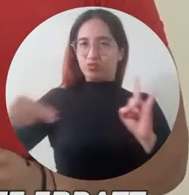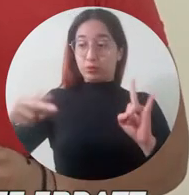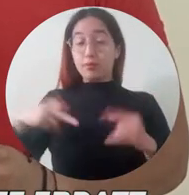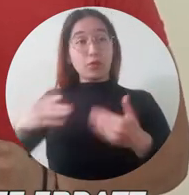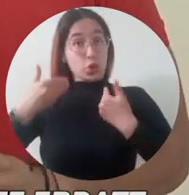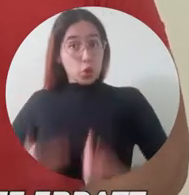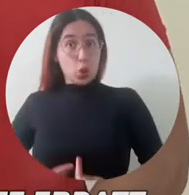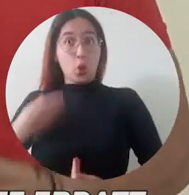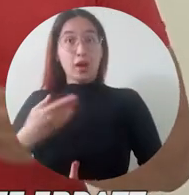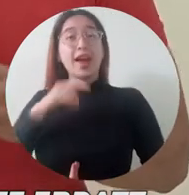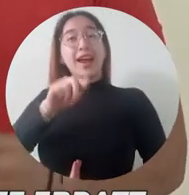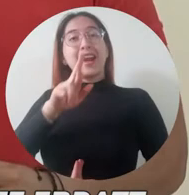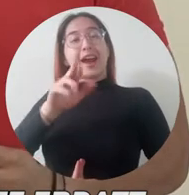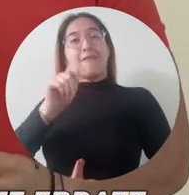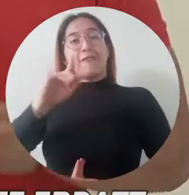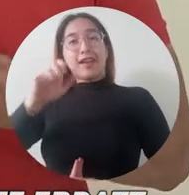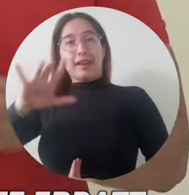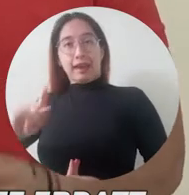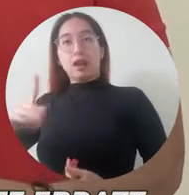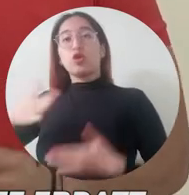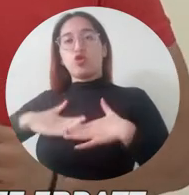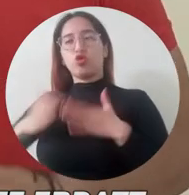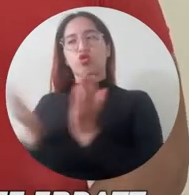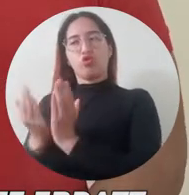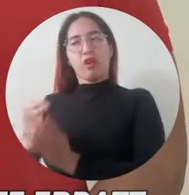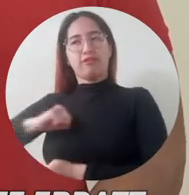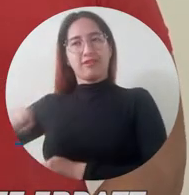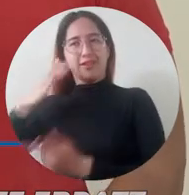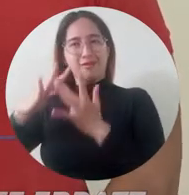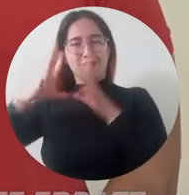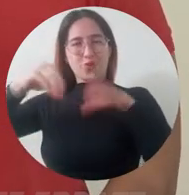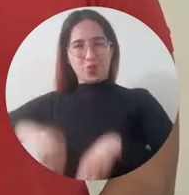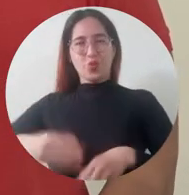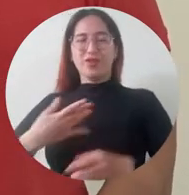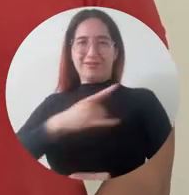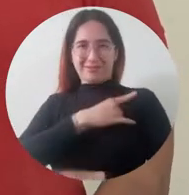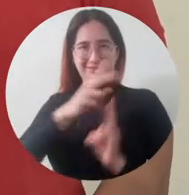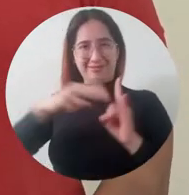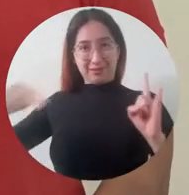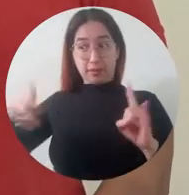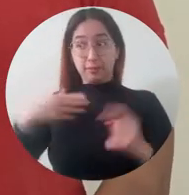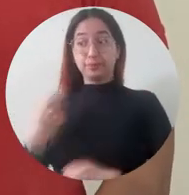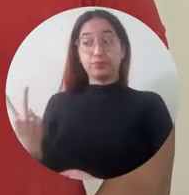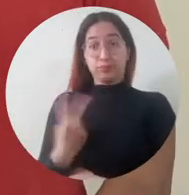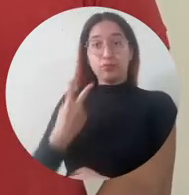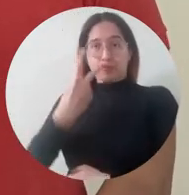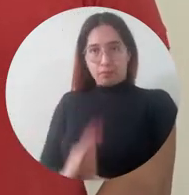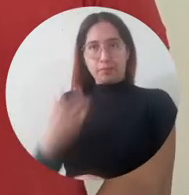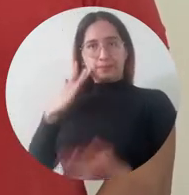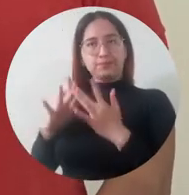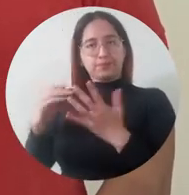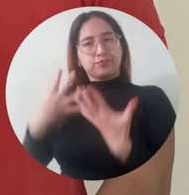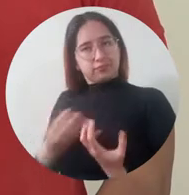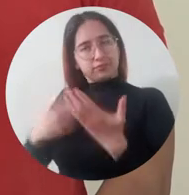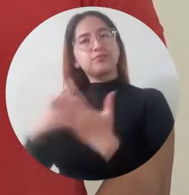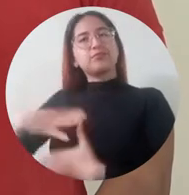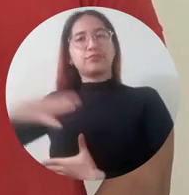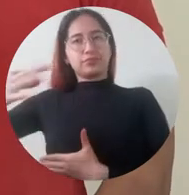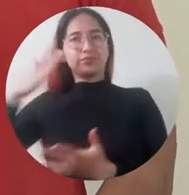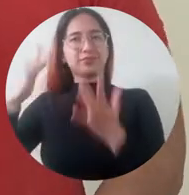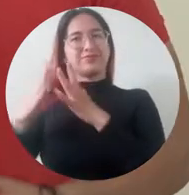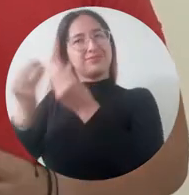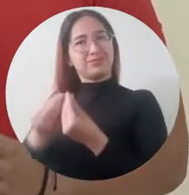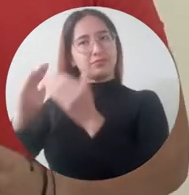Julián Ricaurte Brat, estudiante de Derecho de nuestra querida institución. Juntos somos candidatos ante el Consejo Académico con el número 02 en el